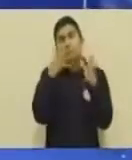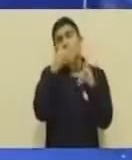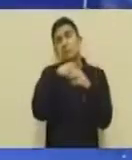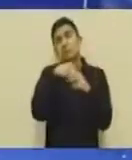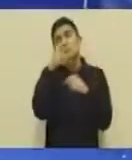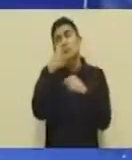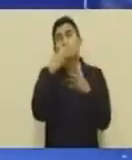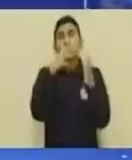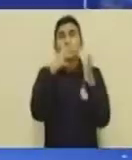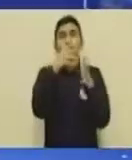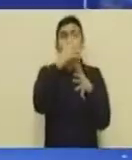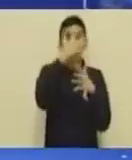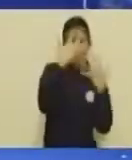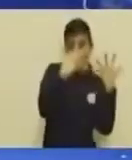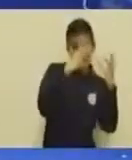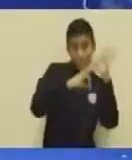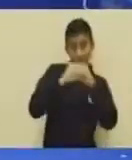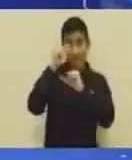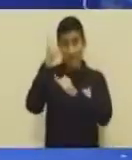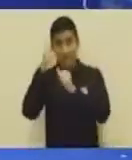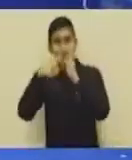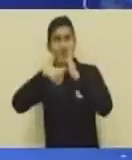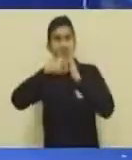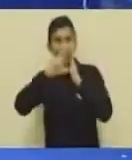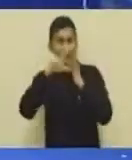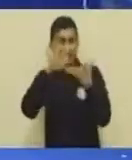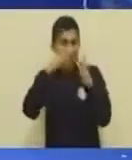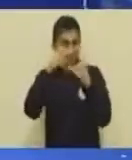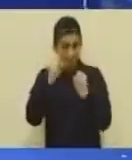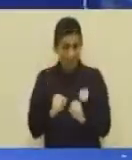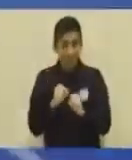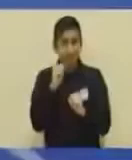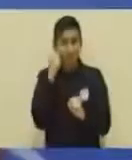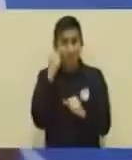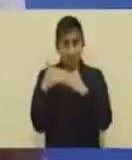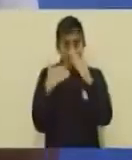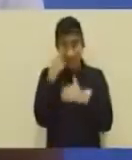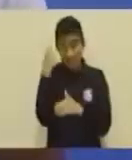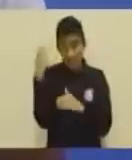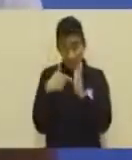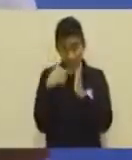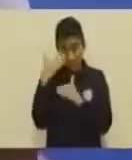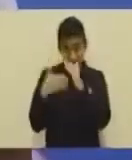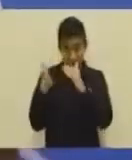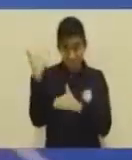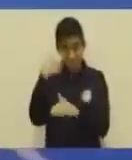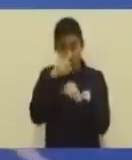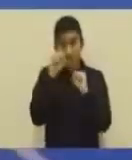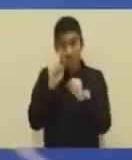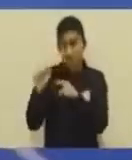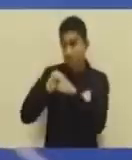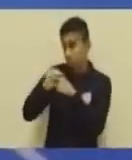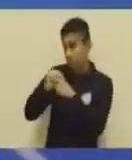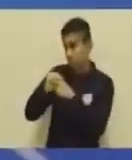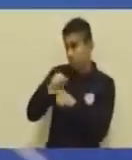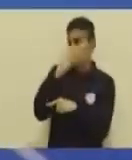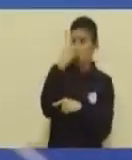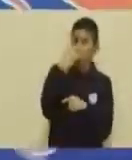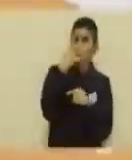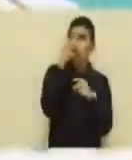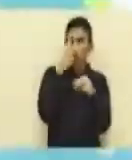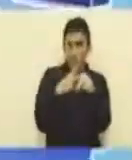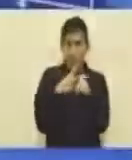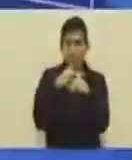series de 10 a 15 repeticiones. Como lo hemos venido trabajando anteriormente, puedes ejecutar 4